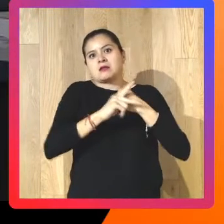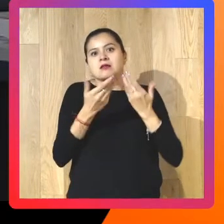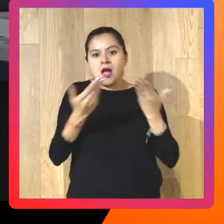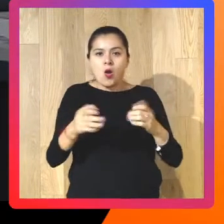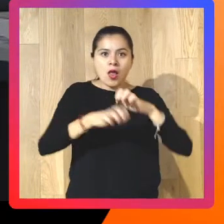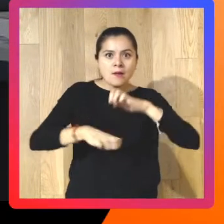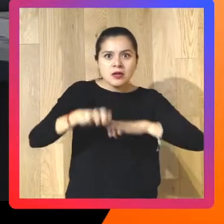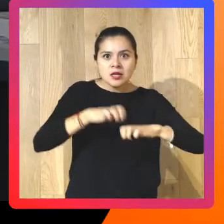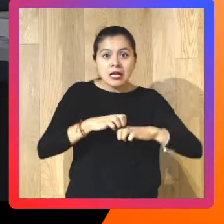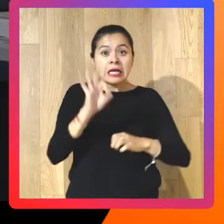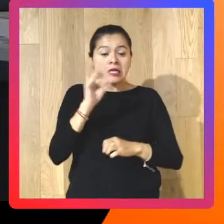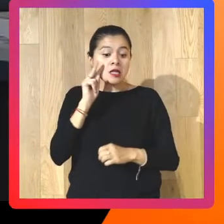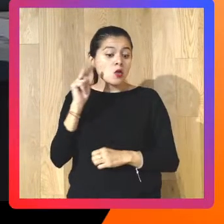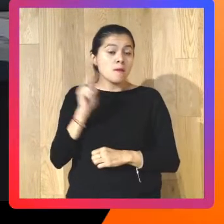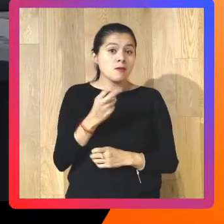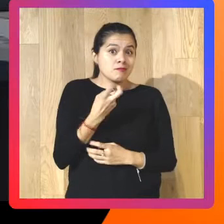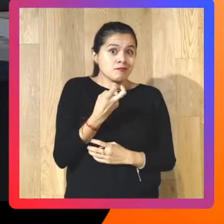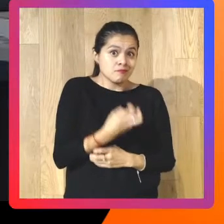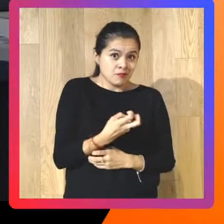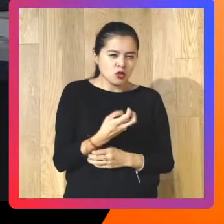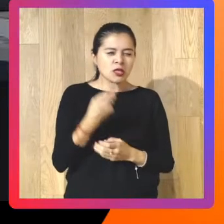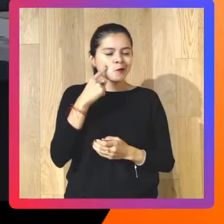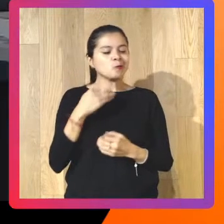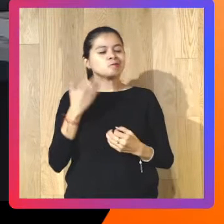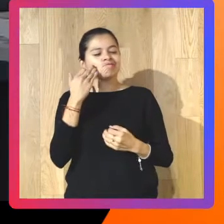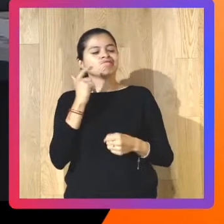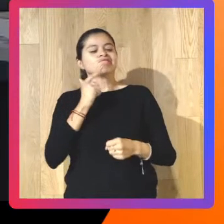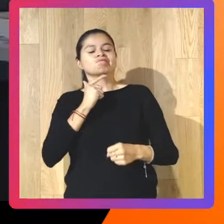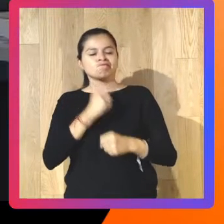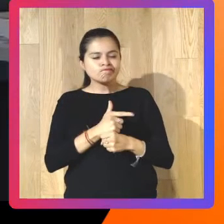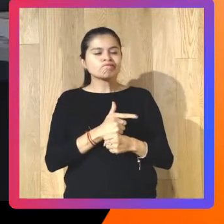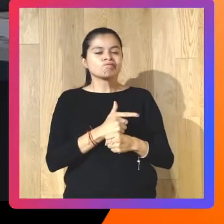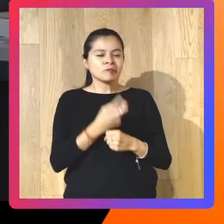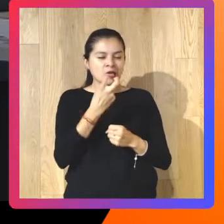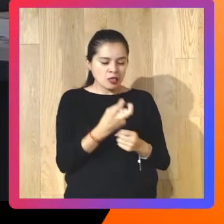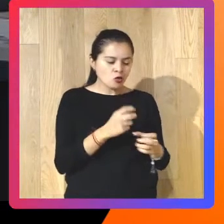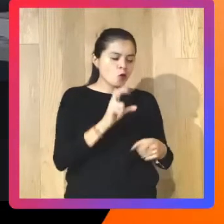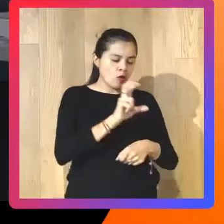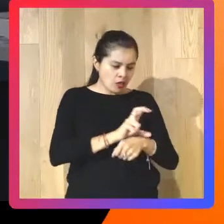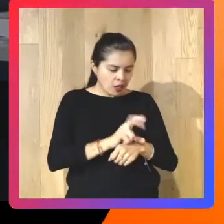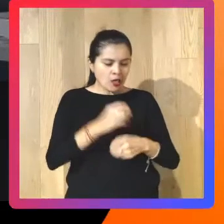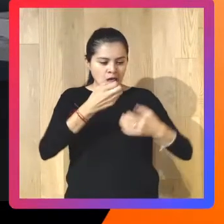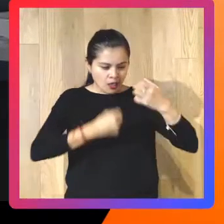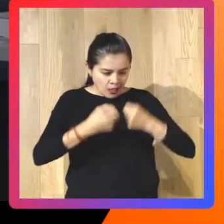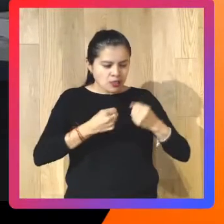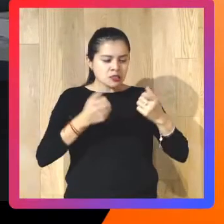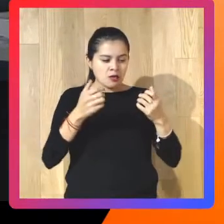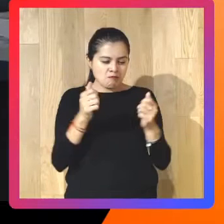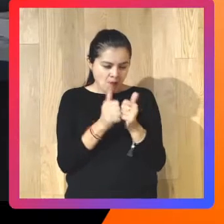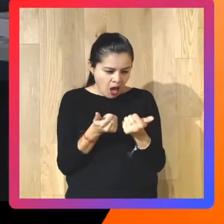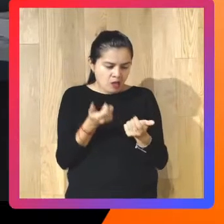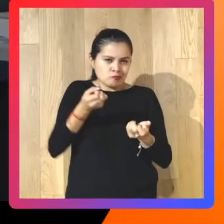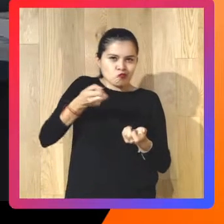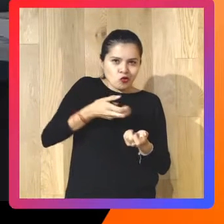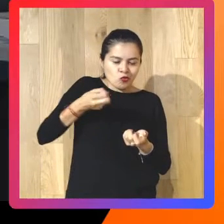no ponemos ojo en esto, si no nos damos cuenta que eso es lo que lleva el huevo, la leche, el pan, ahí estamos